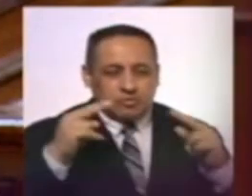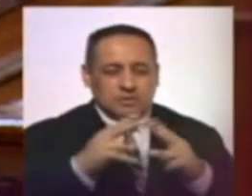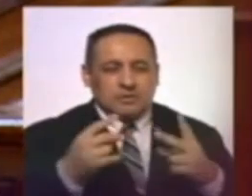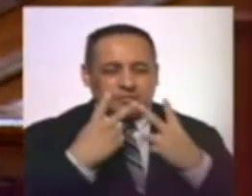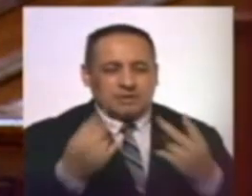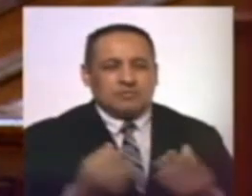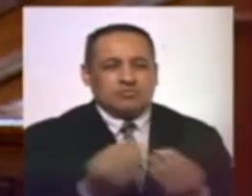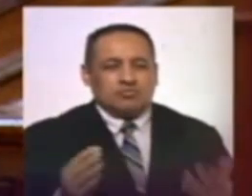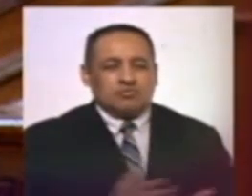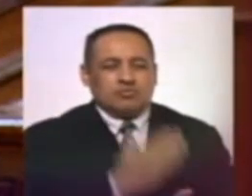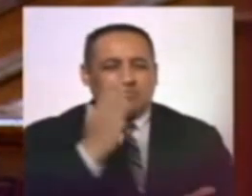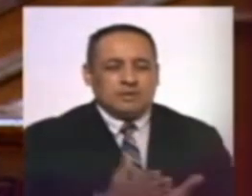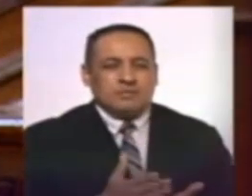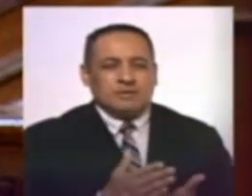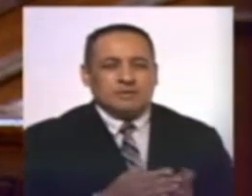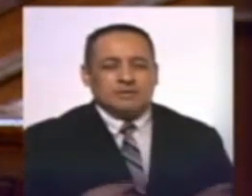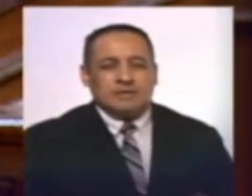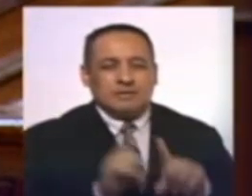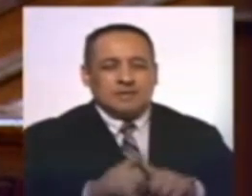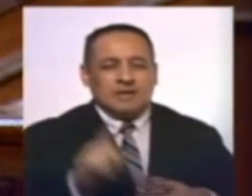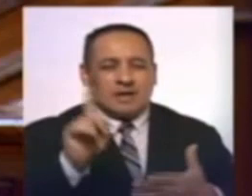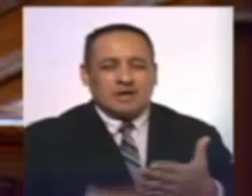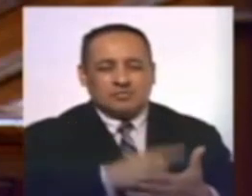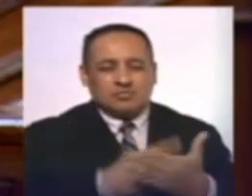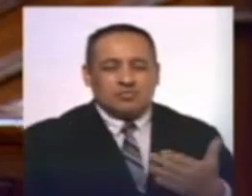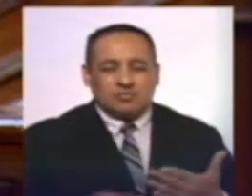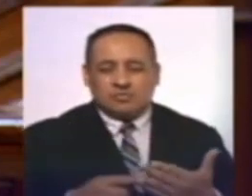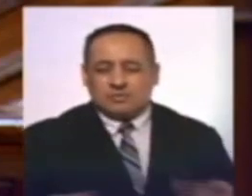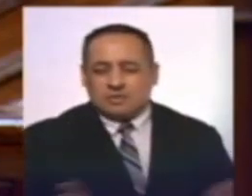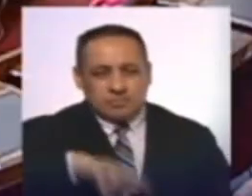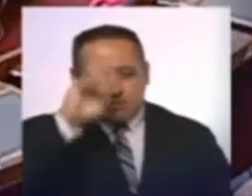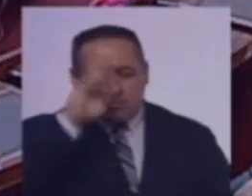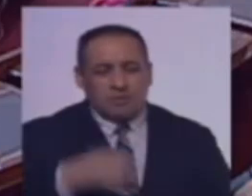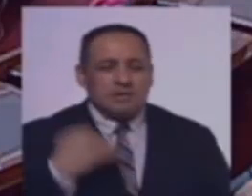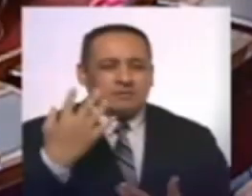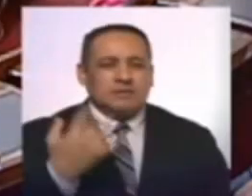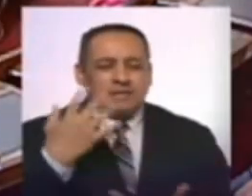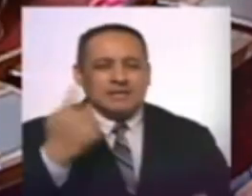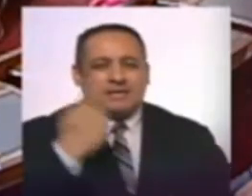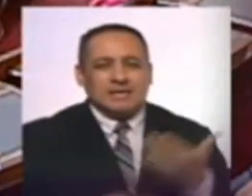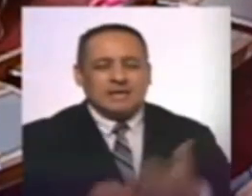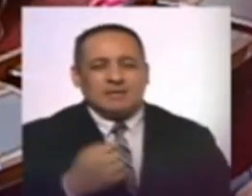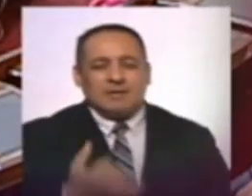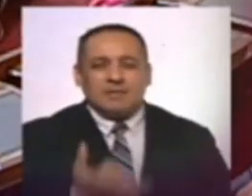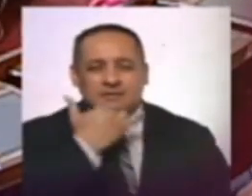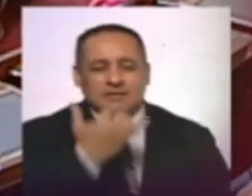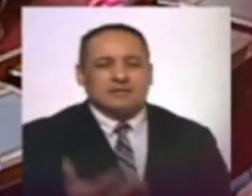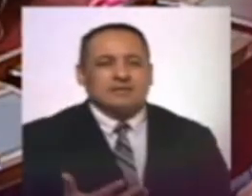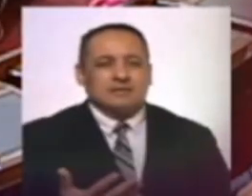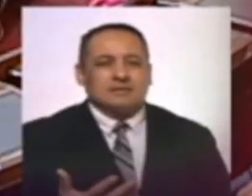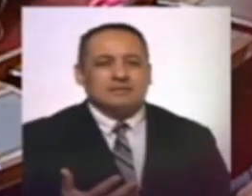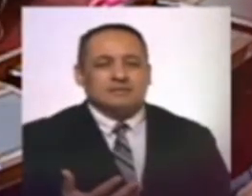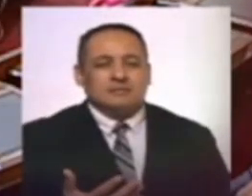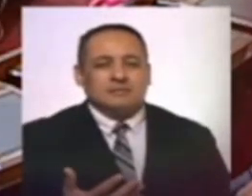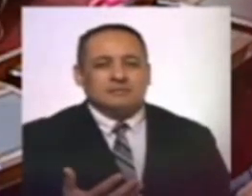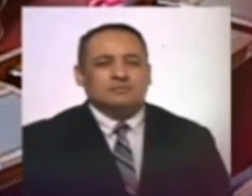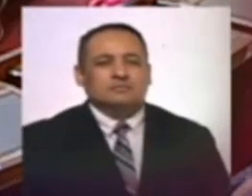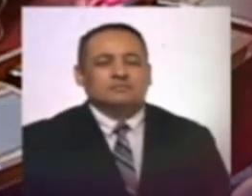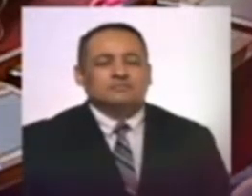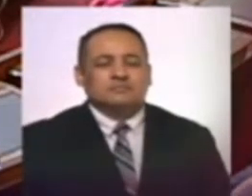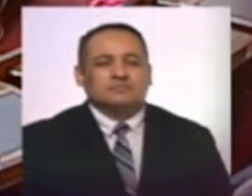excesos, hay vejamen, humillación utilizando los medios de comunicación.